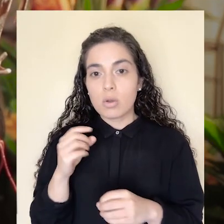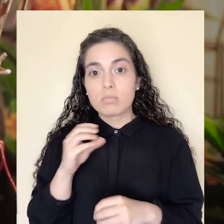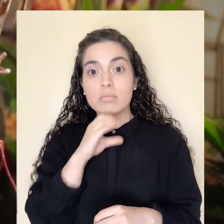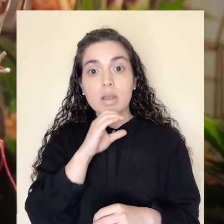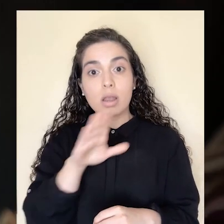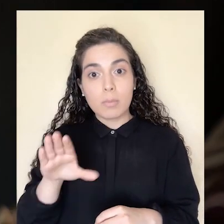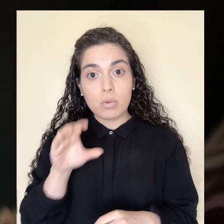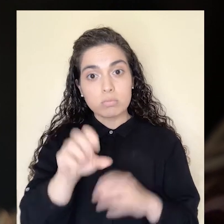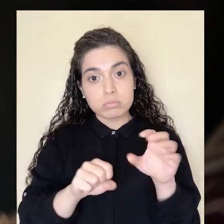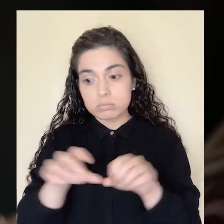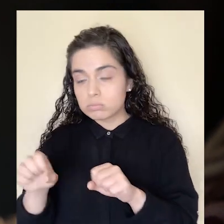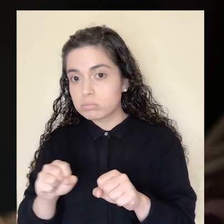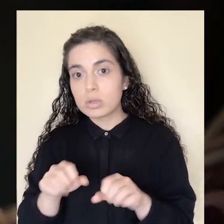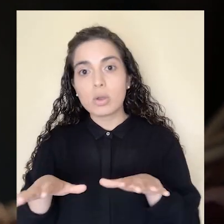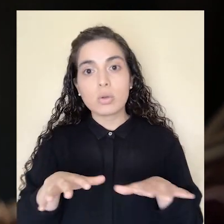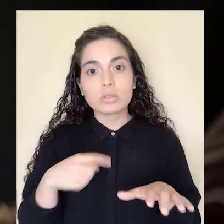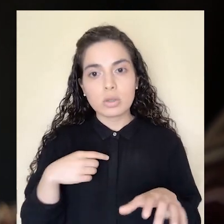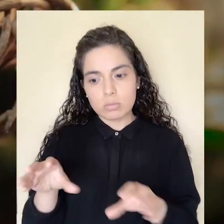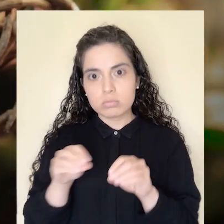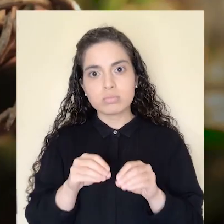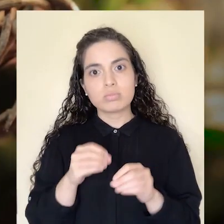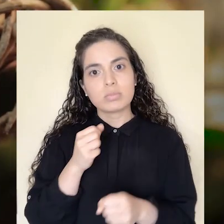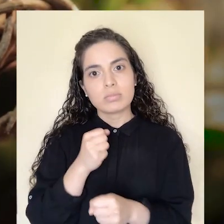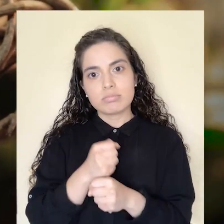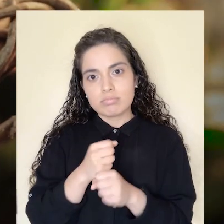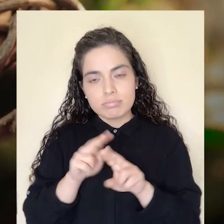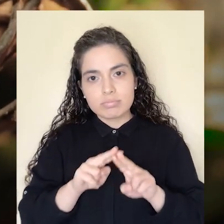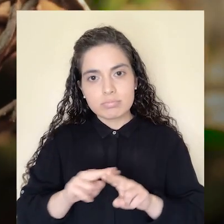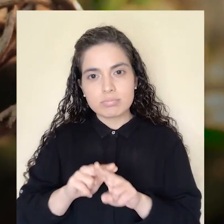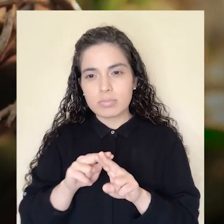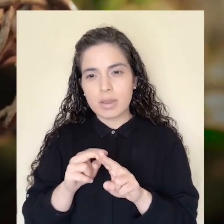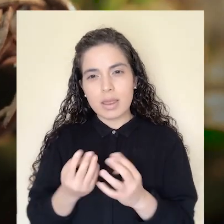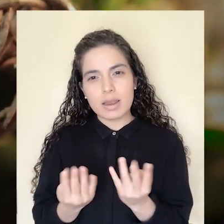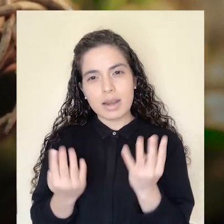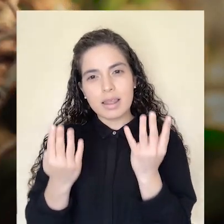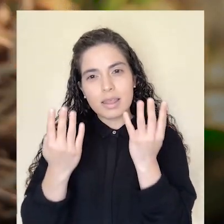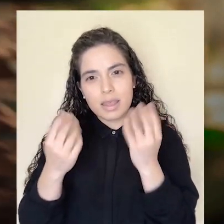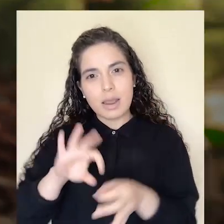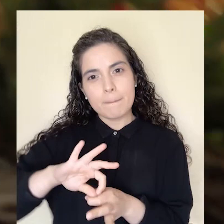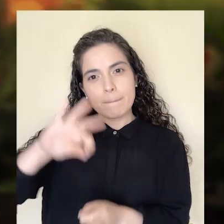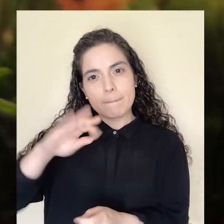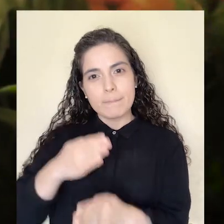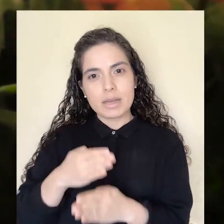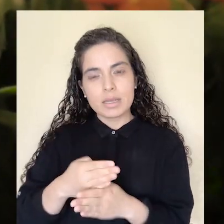campo y empecé a trabajar con cosas de enredadera, palitos del campo que yo